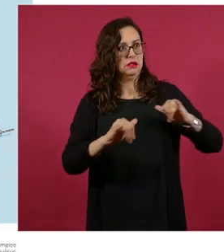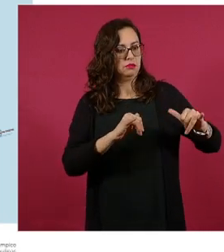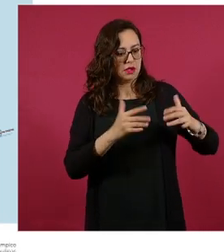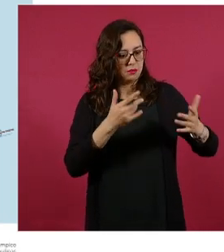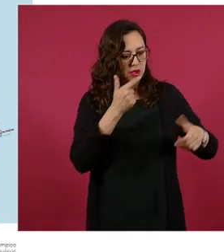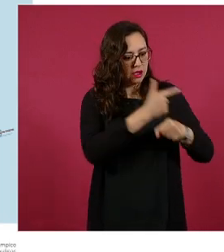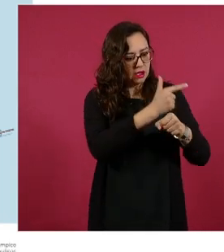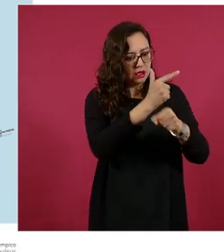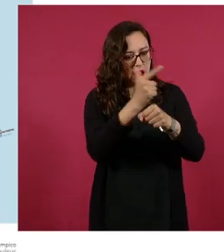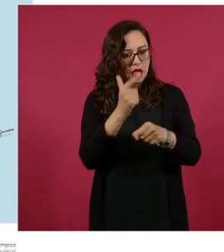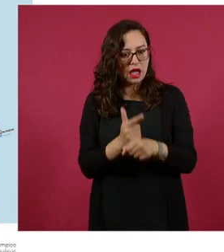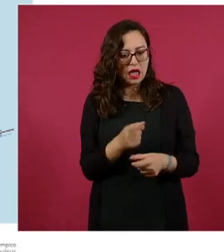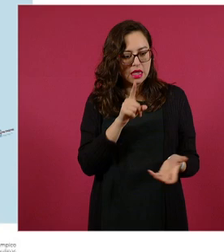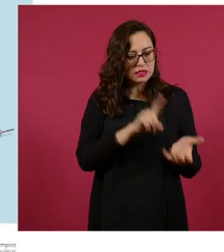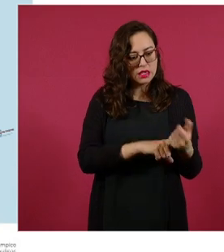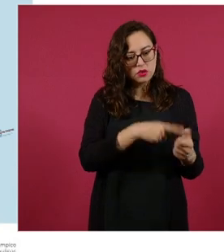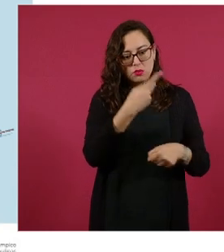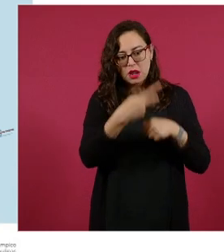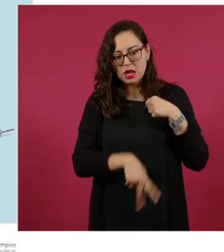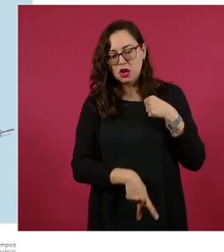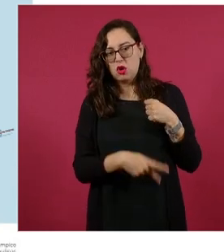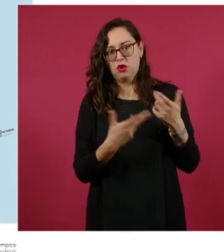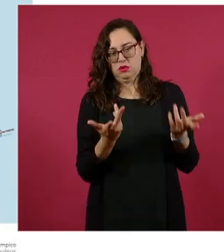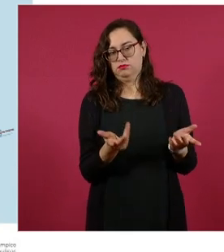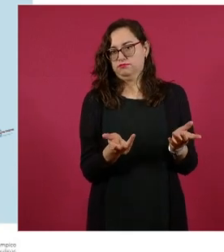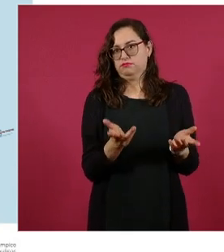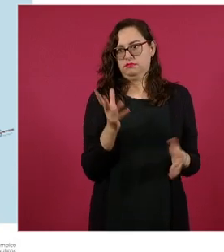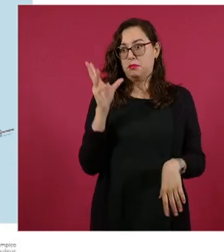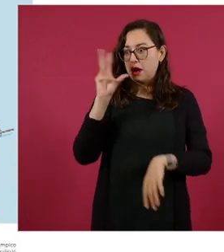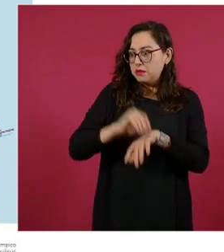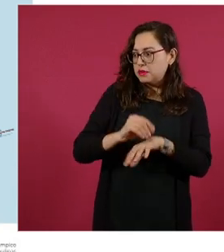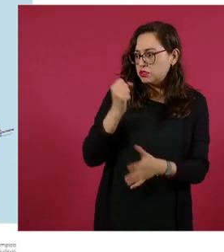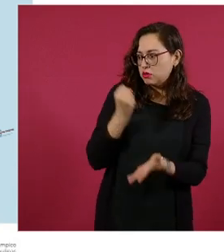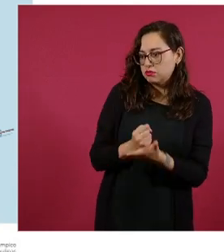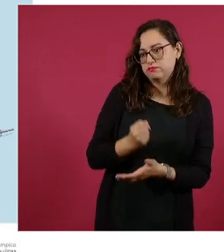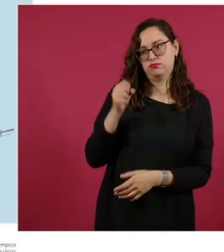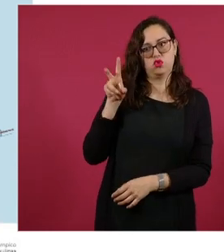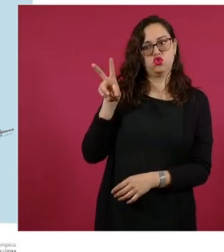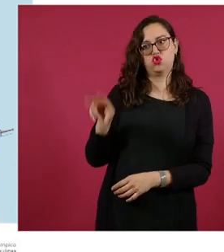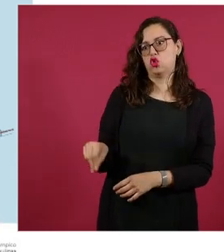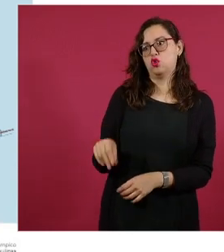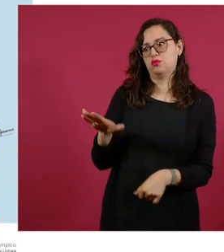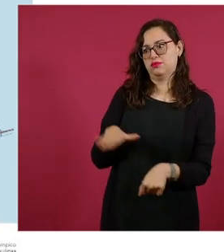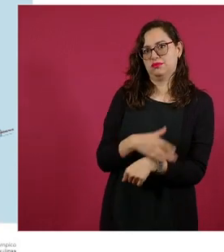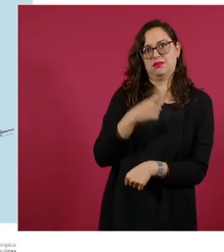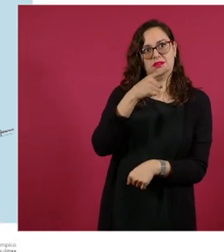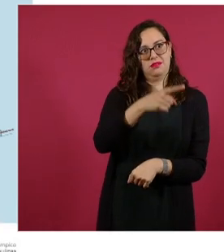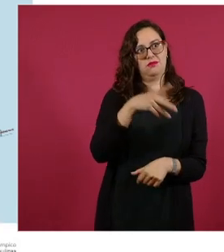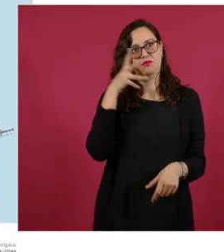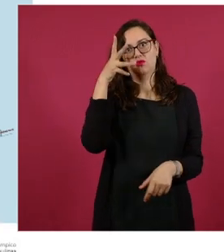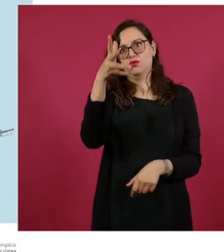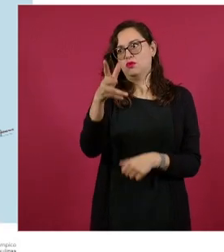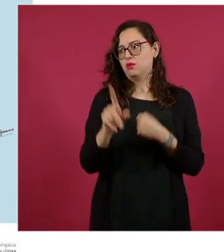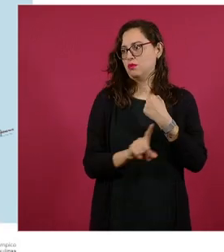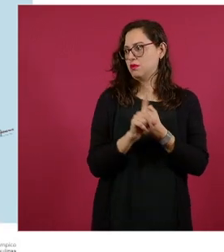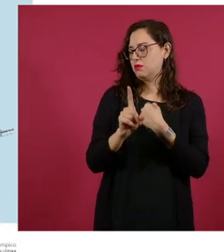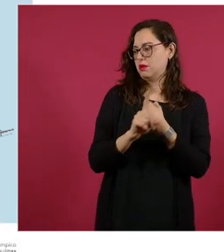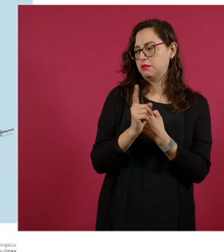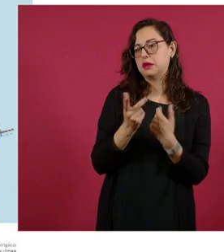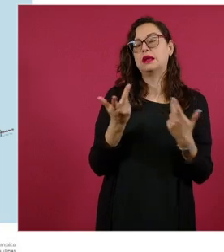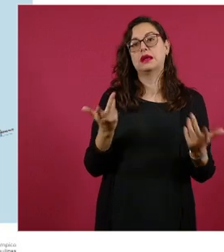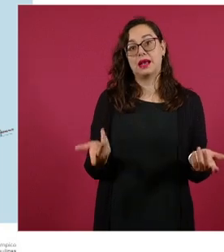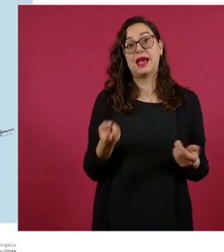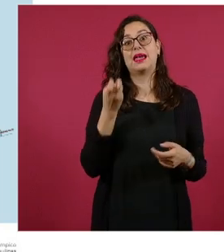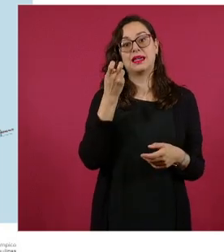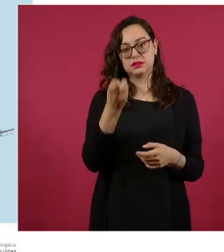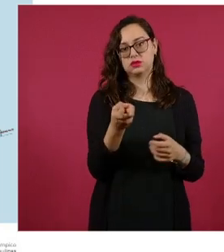riesgo alto no se autoriza el crédito, porque sería poner en riesgo futuro a las familias. Todo